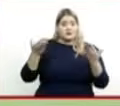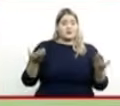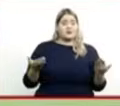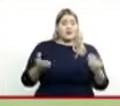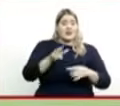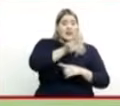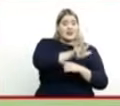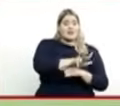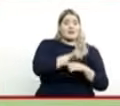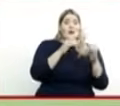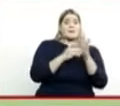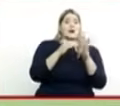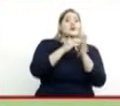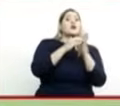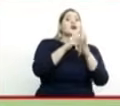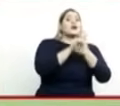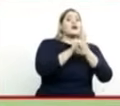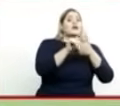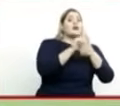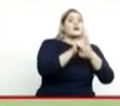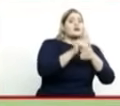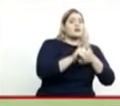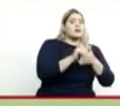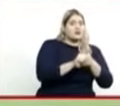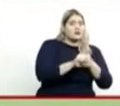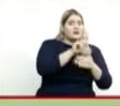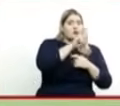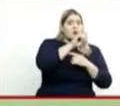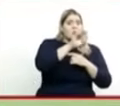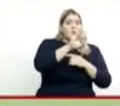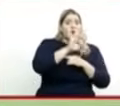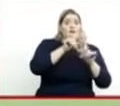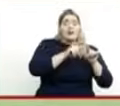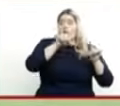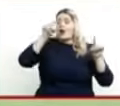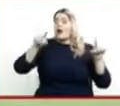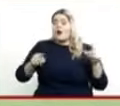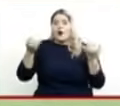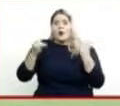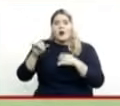de 3,000 millones de dólares en 2009 a